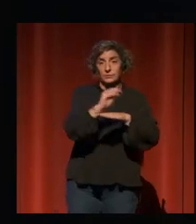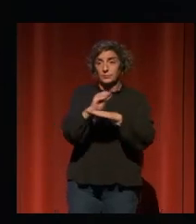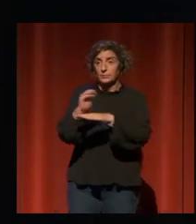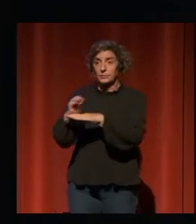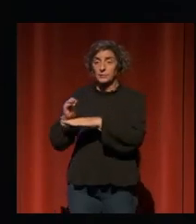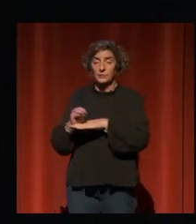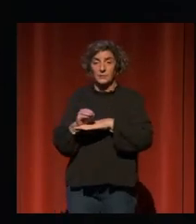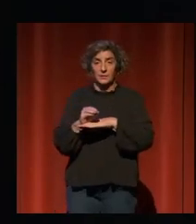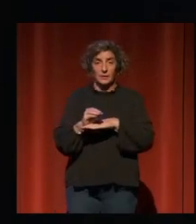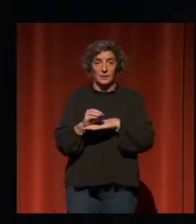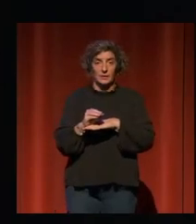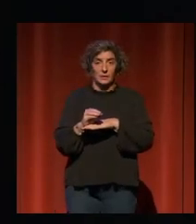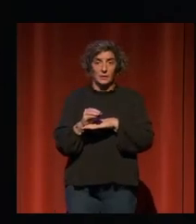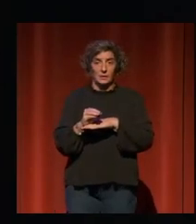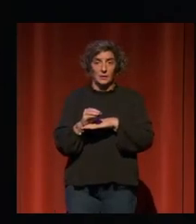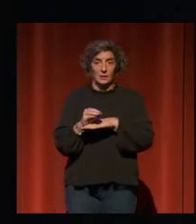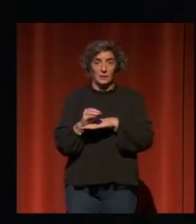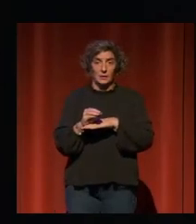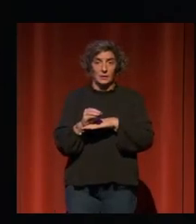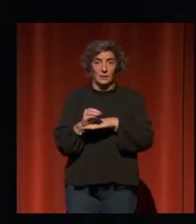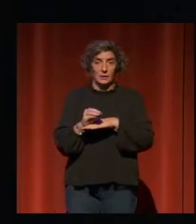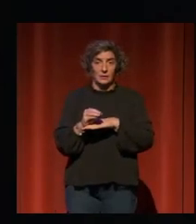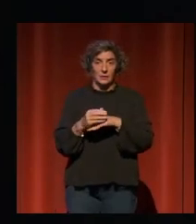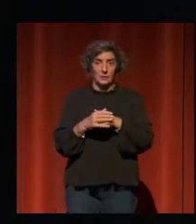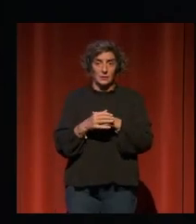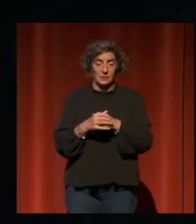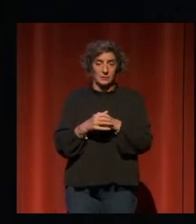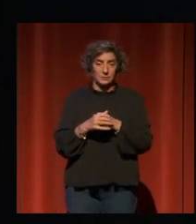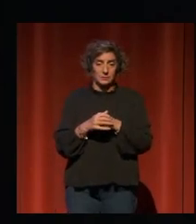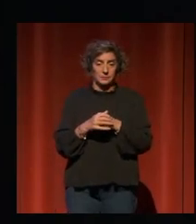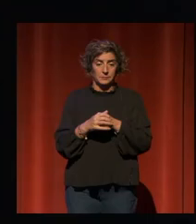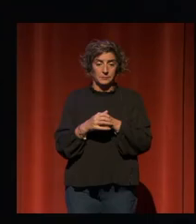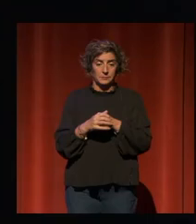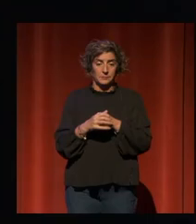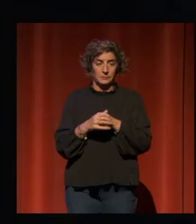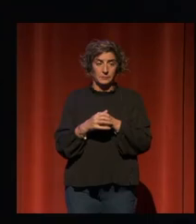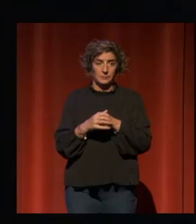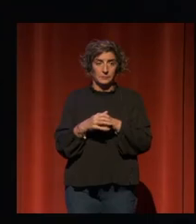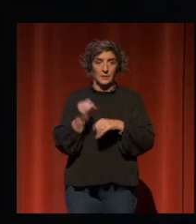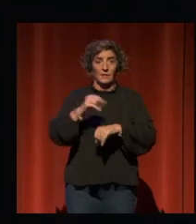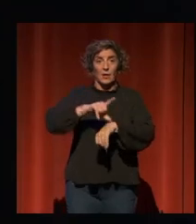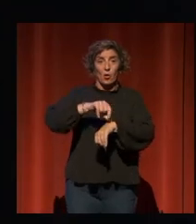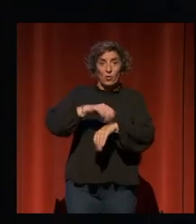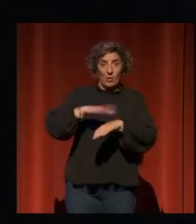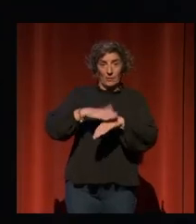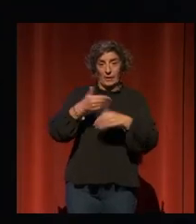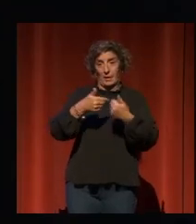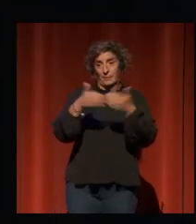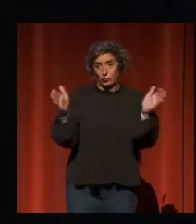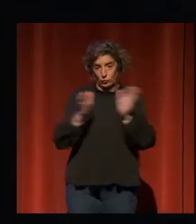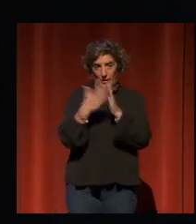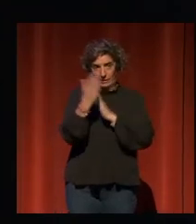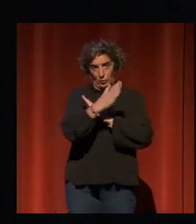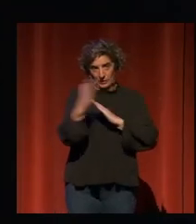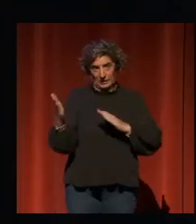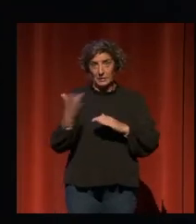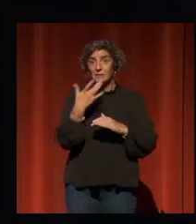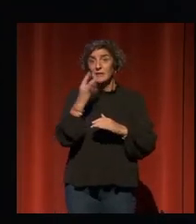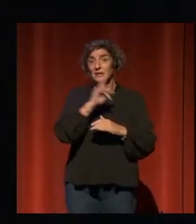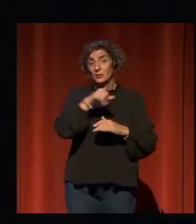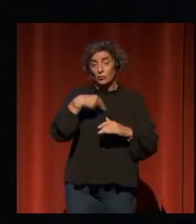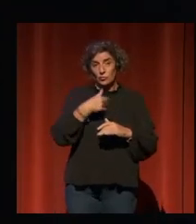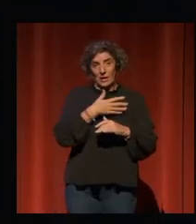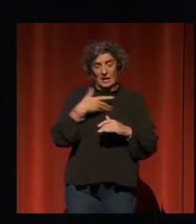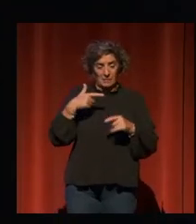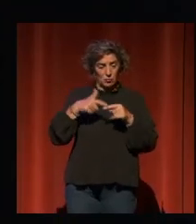mantener las eh los fondos y eh mantener el horario de apertura Así que si queremos ir